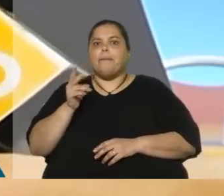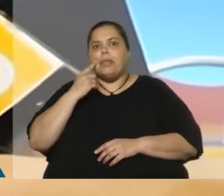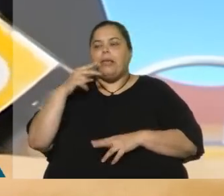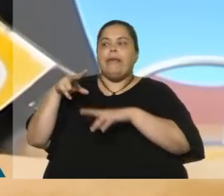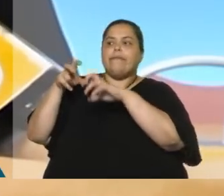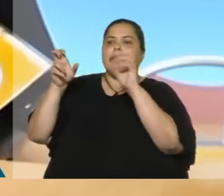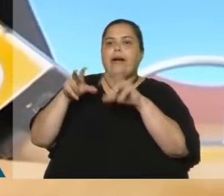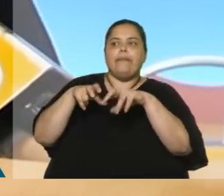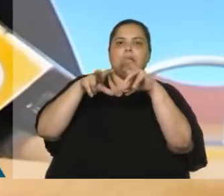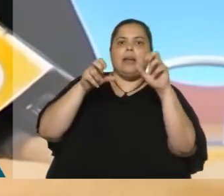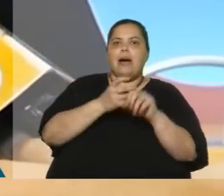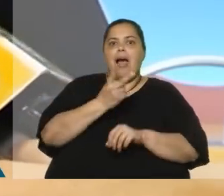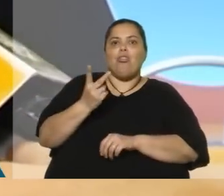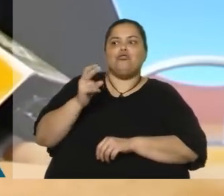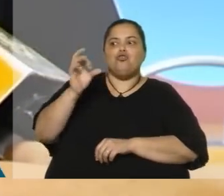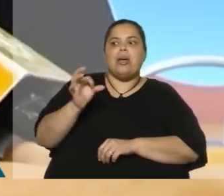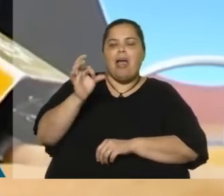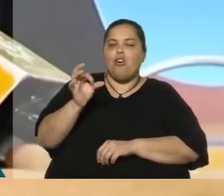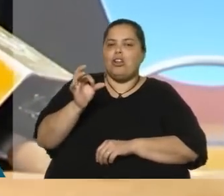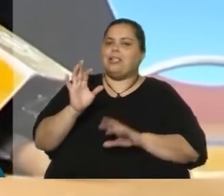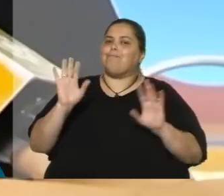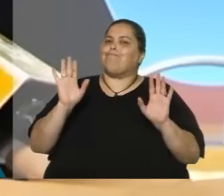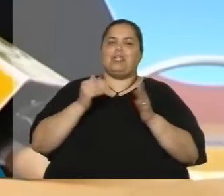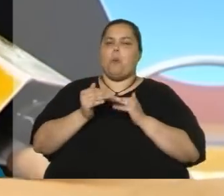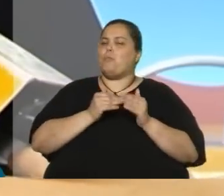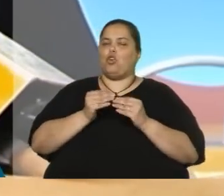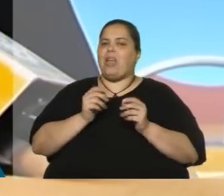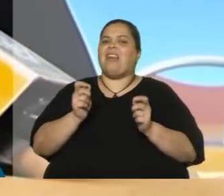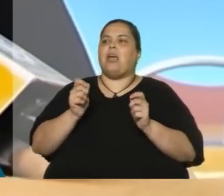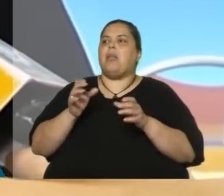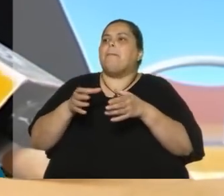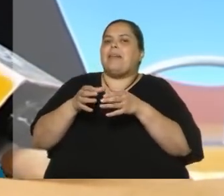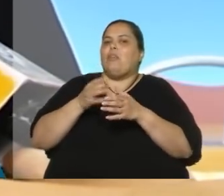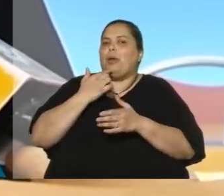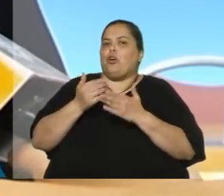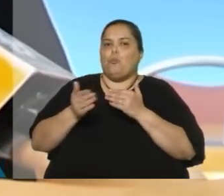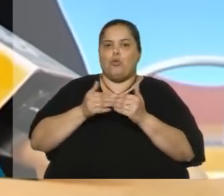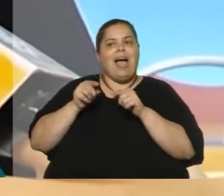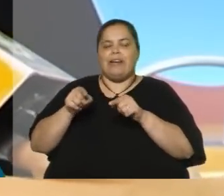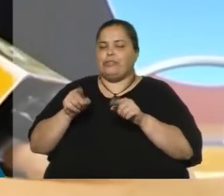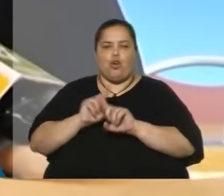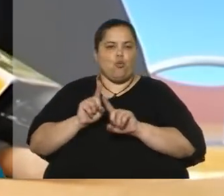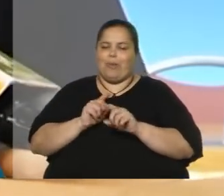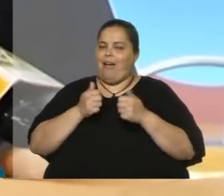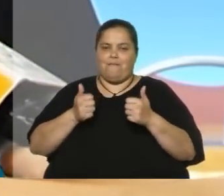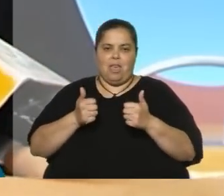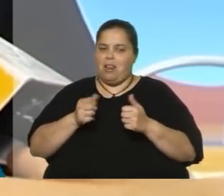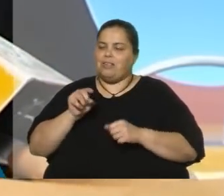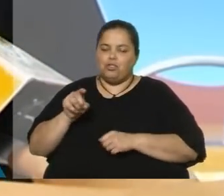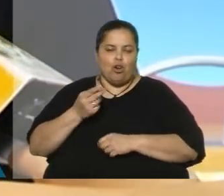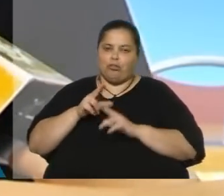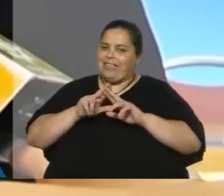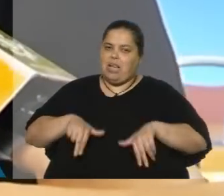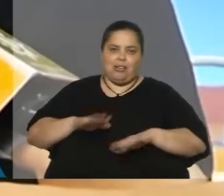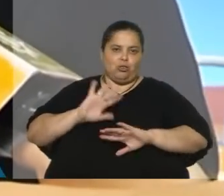sean, merece el repudio y el rechazo total y la solidaridad con aquellos